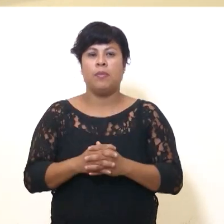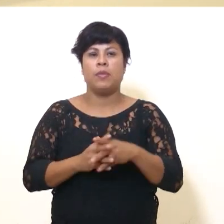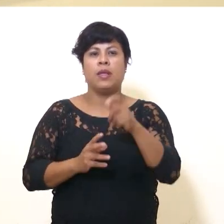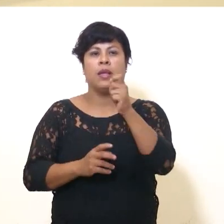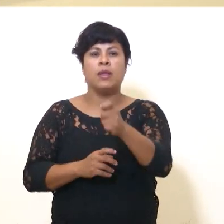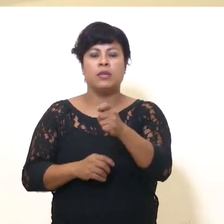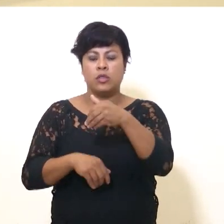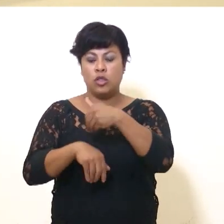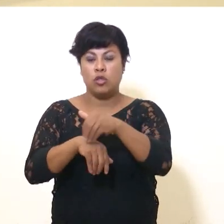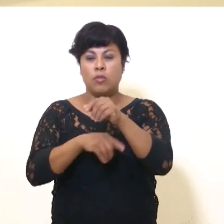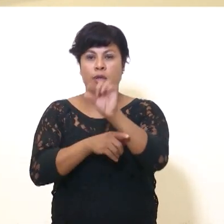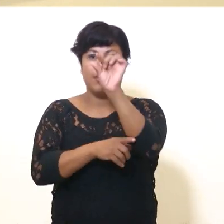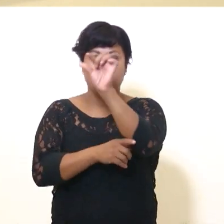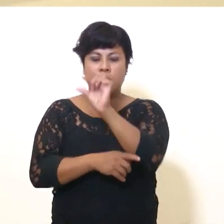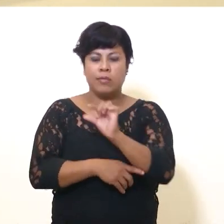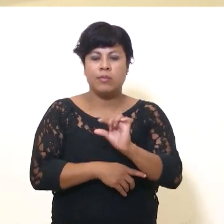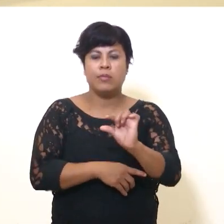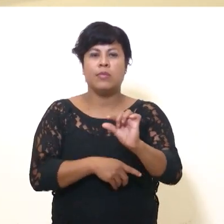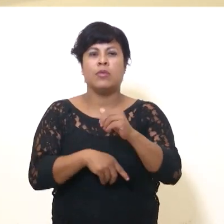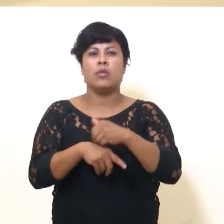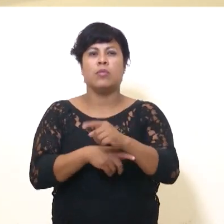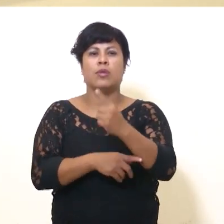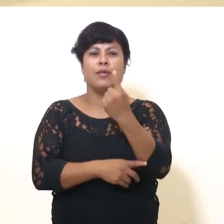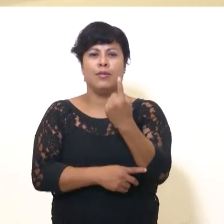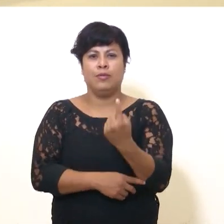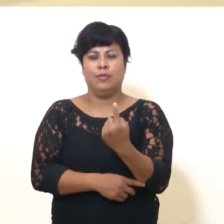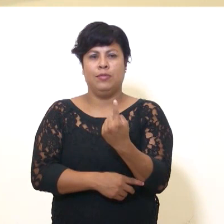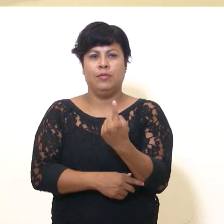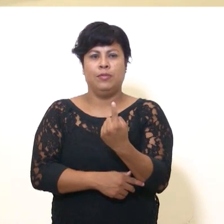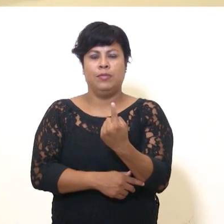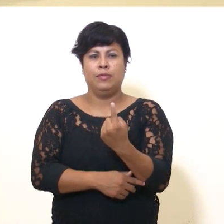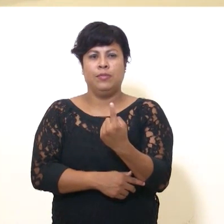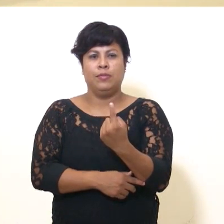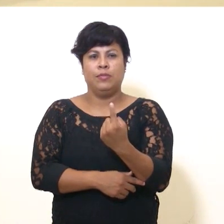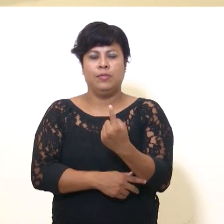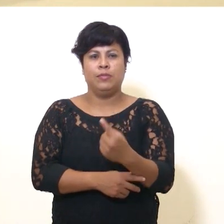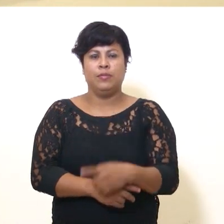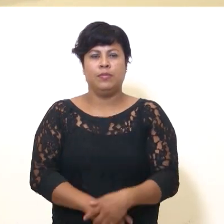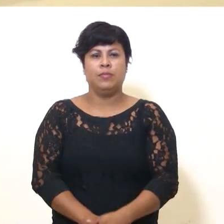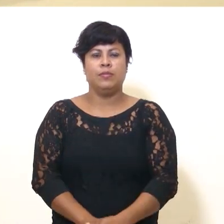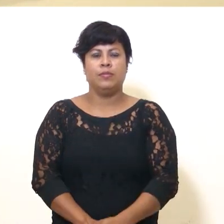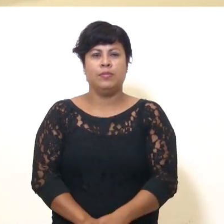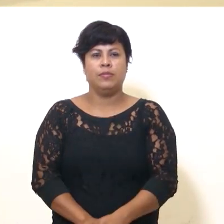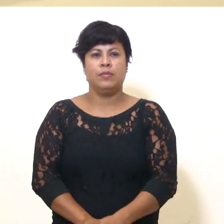se representa con este.